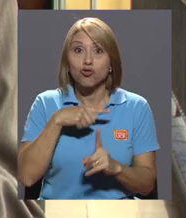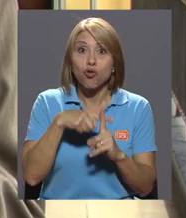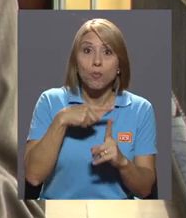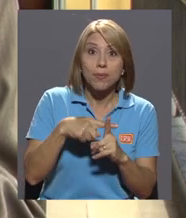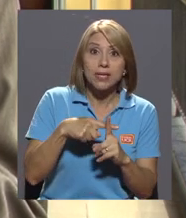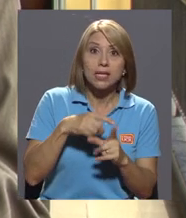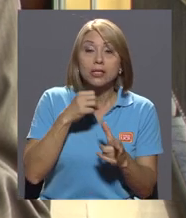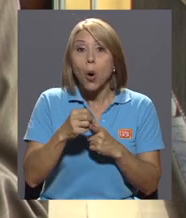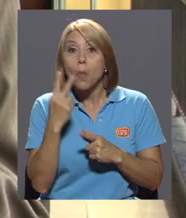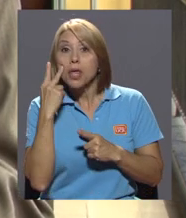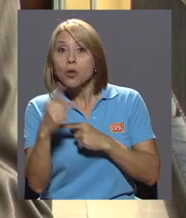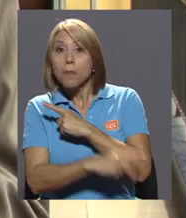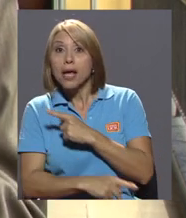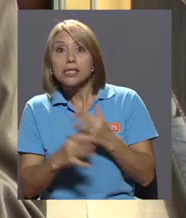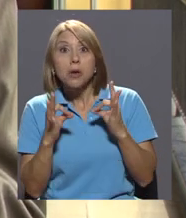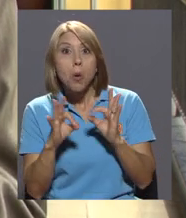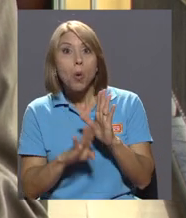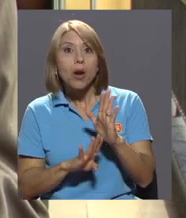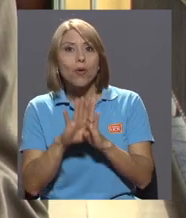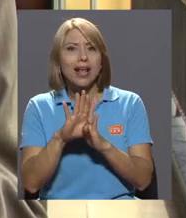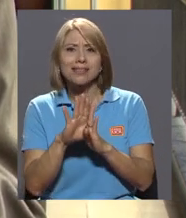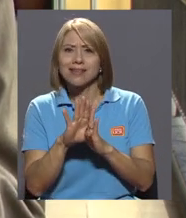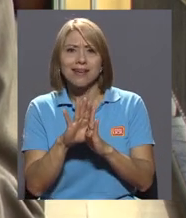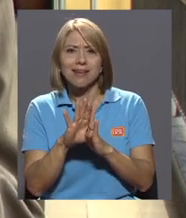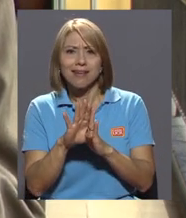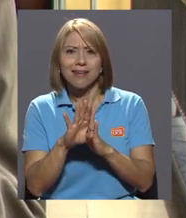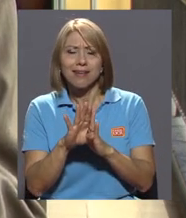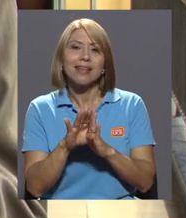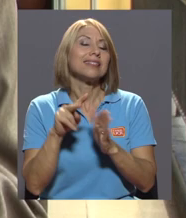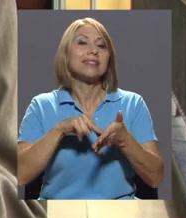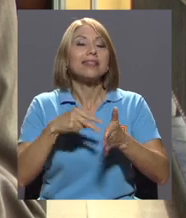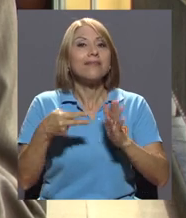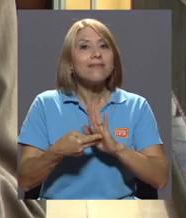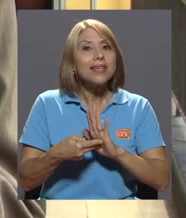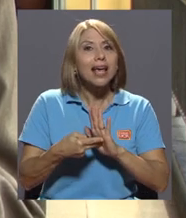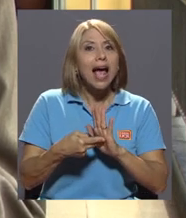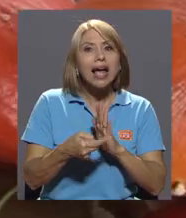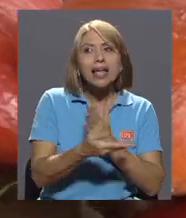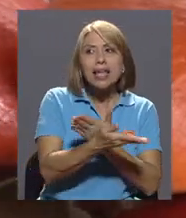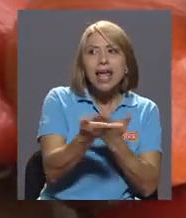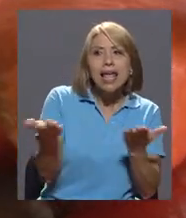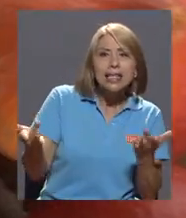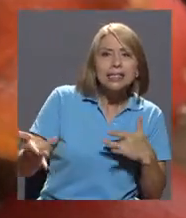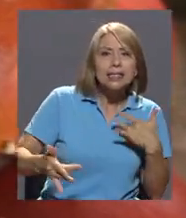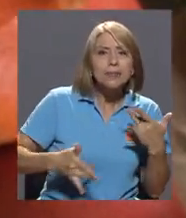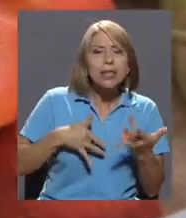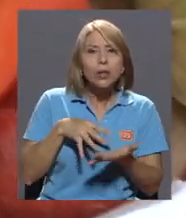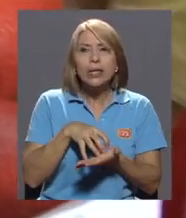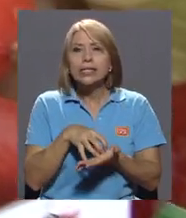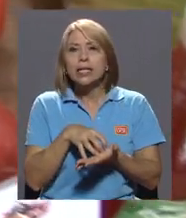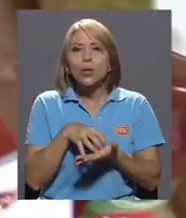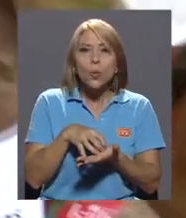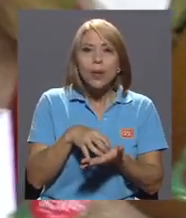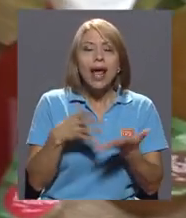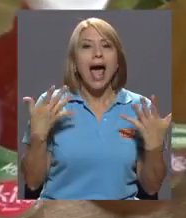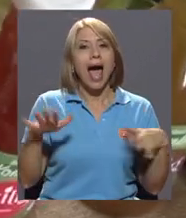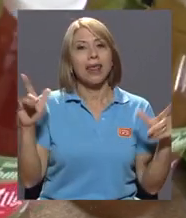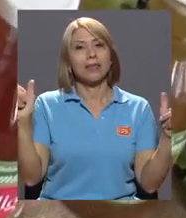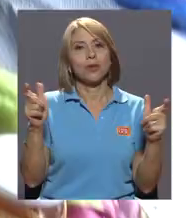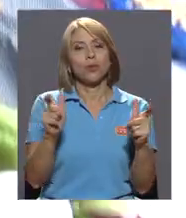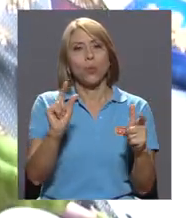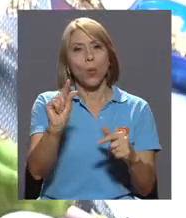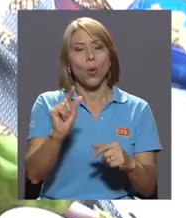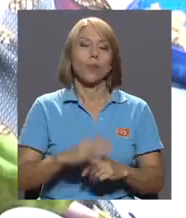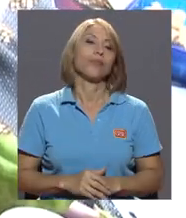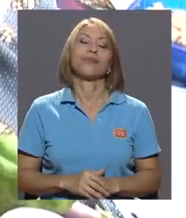estamos percibiendo el país como una bonanza, sino que la incertidumbre ha disminuido un poco.